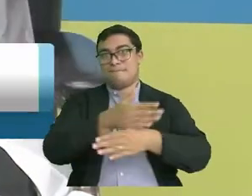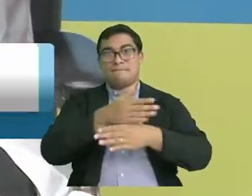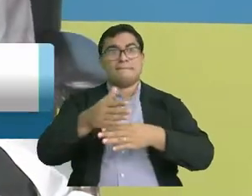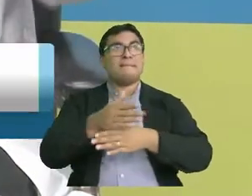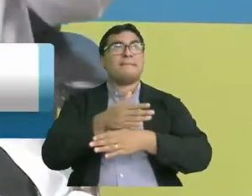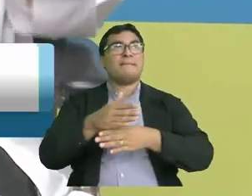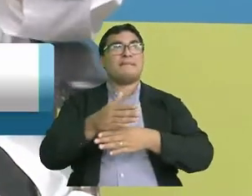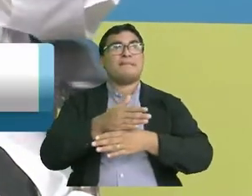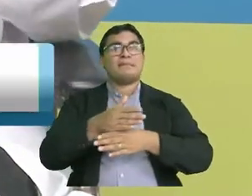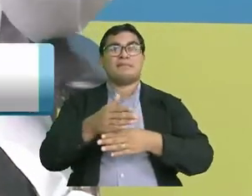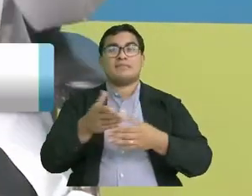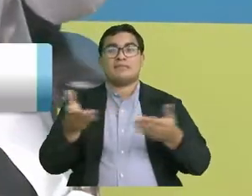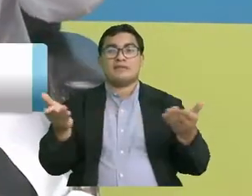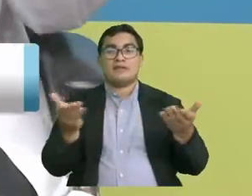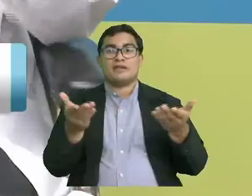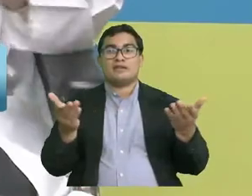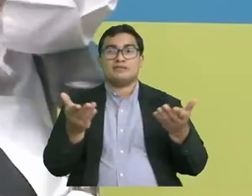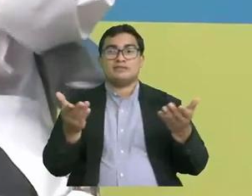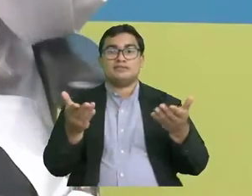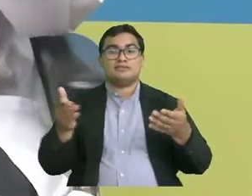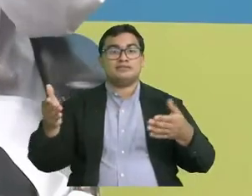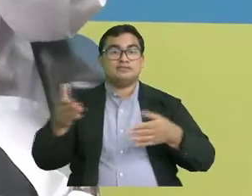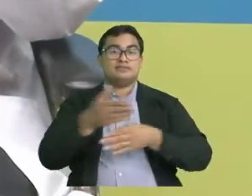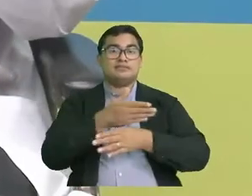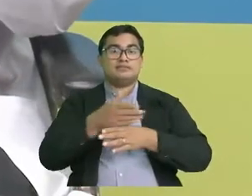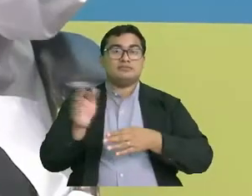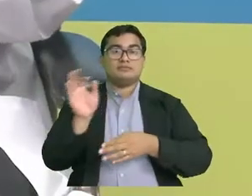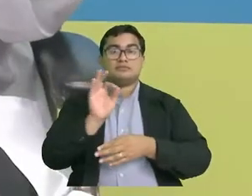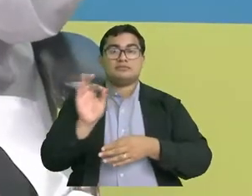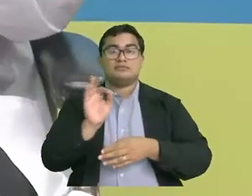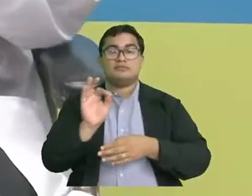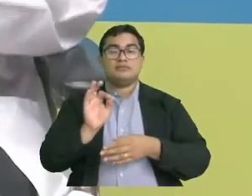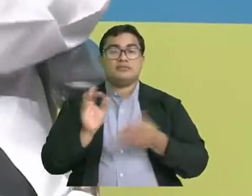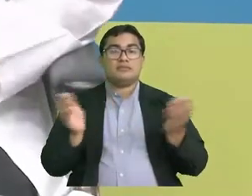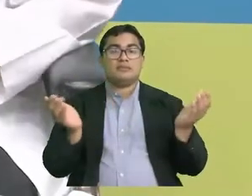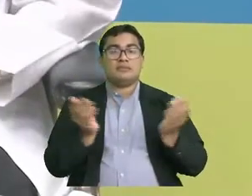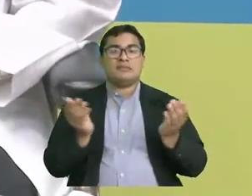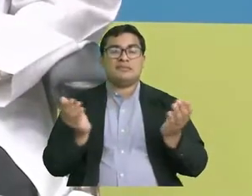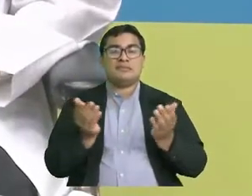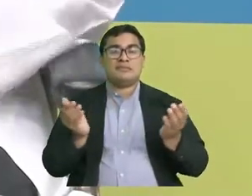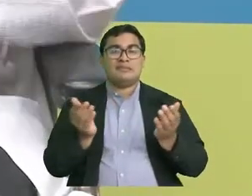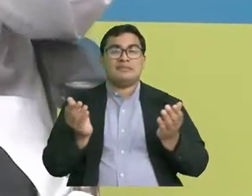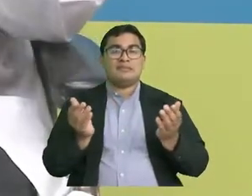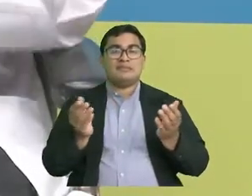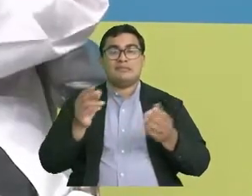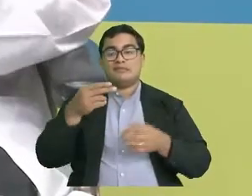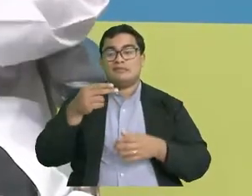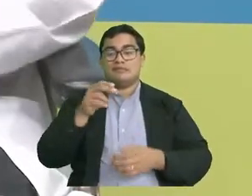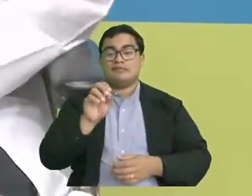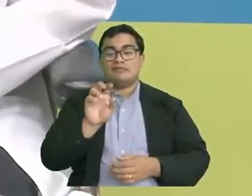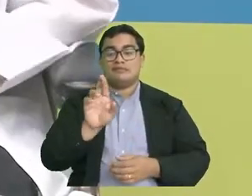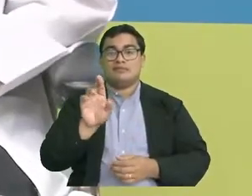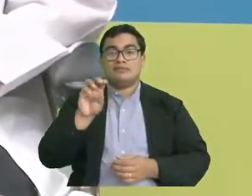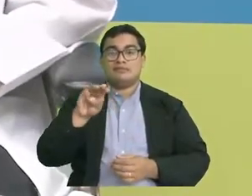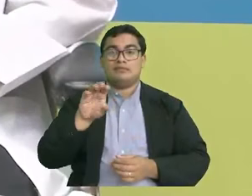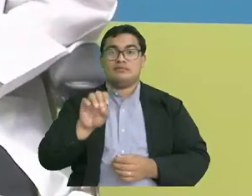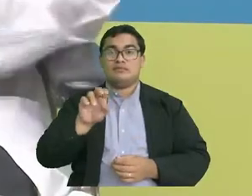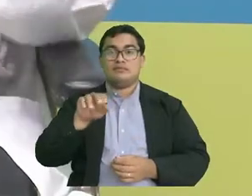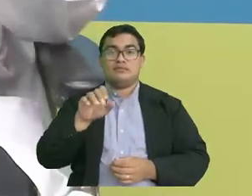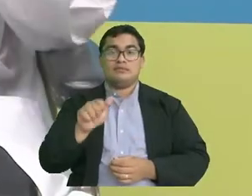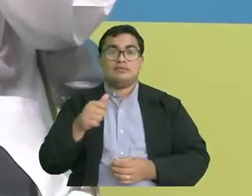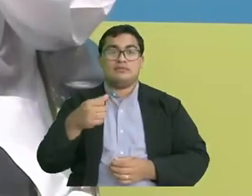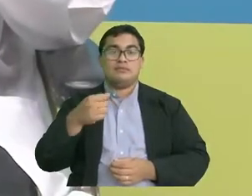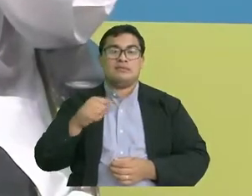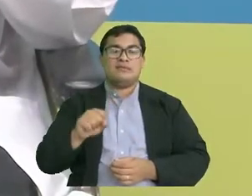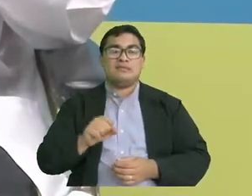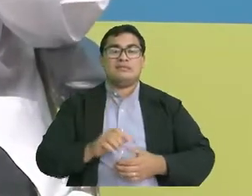la acumulación de grasa variable, todas esas cosas las dan las hormonas o influyen las hormonas en eso.